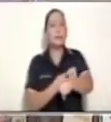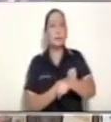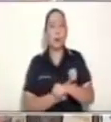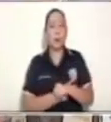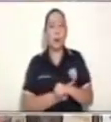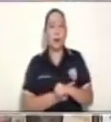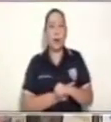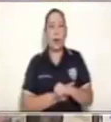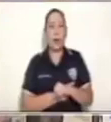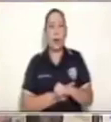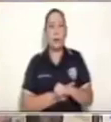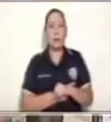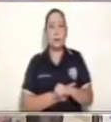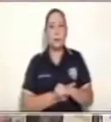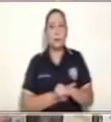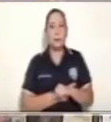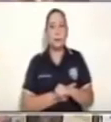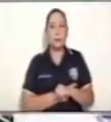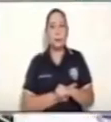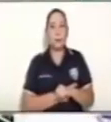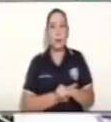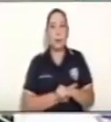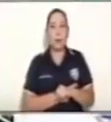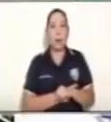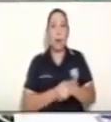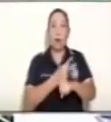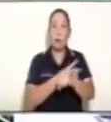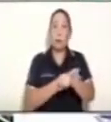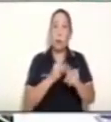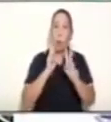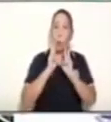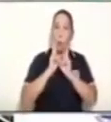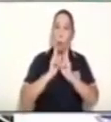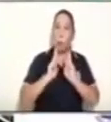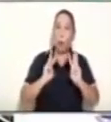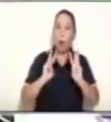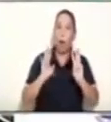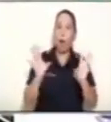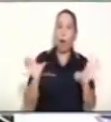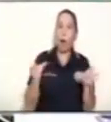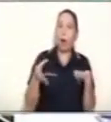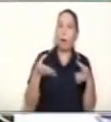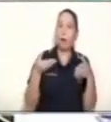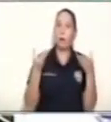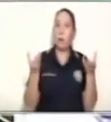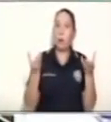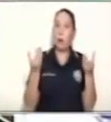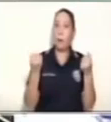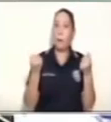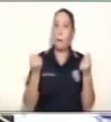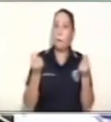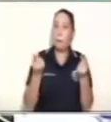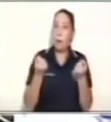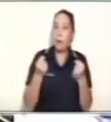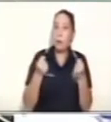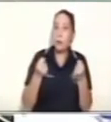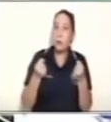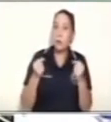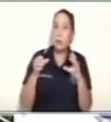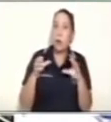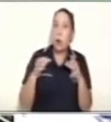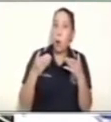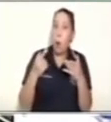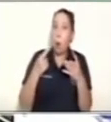prodigiosos? Aquellos acontecimientos que ustedes dicen, wow, ¿cómo fue que pasó? ¿Cómo lo hizo? ¿O cómo fue que lo